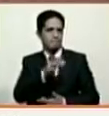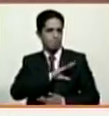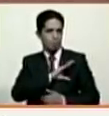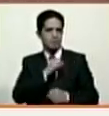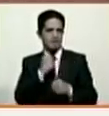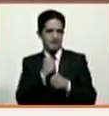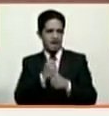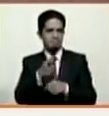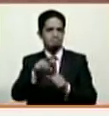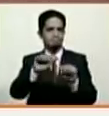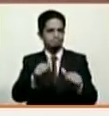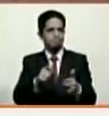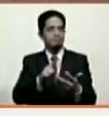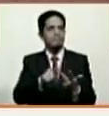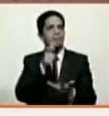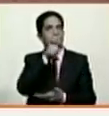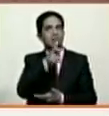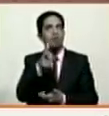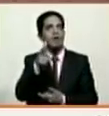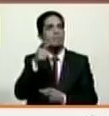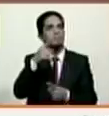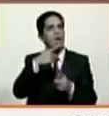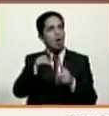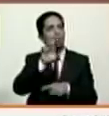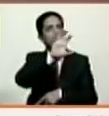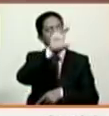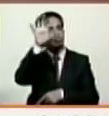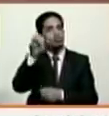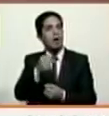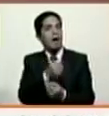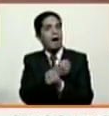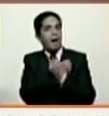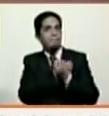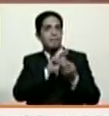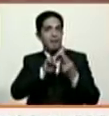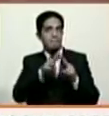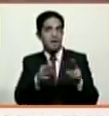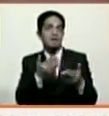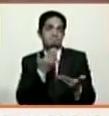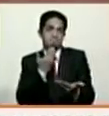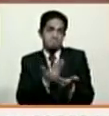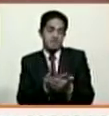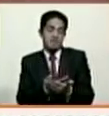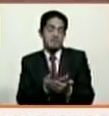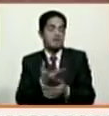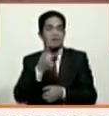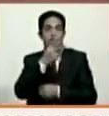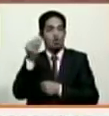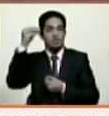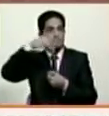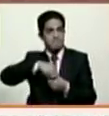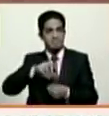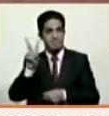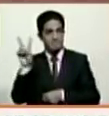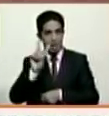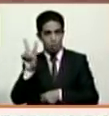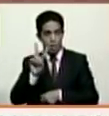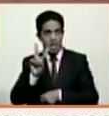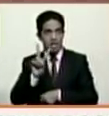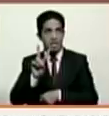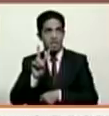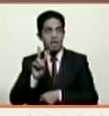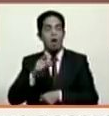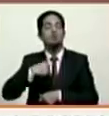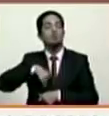y de los artistas que en el mundo entero aman la paz y que claman junto a nosotros, Hands Off Venezuela,